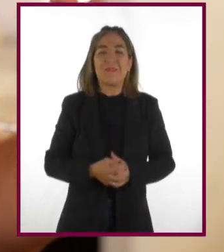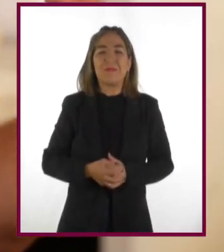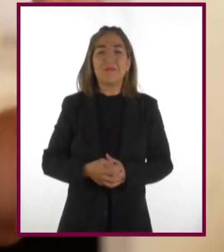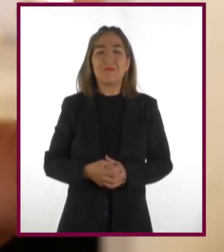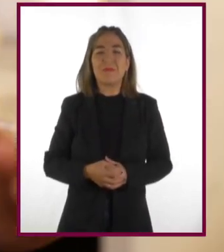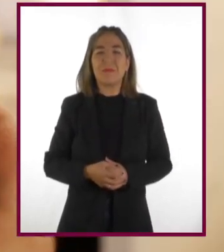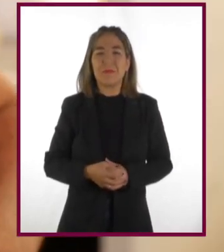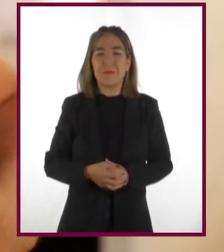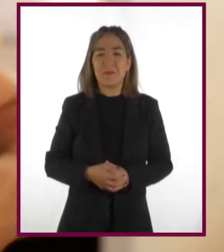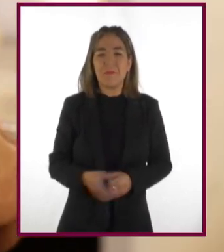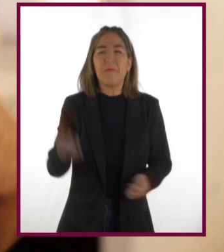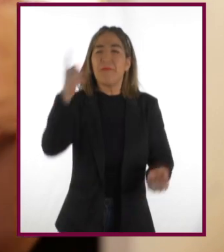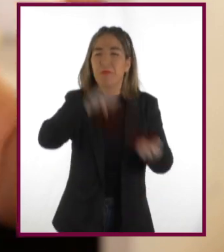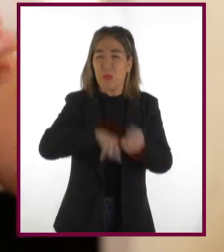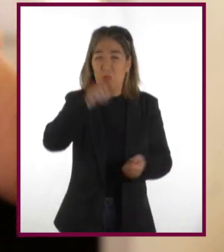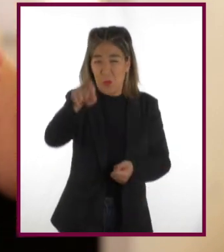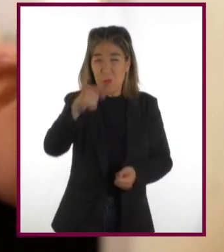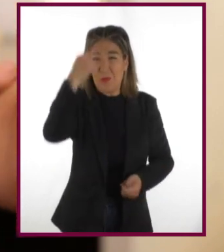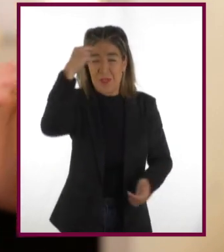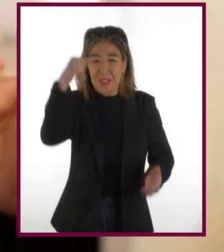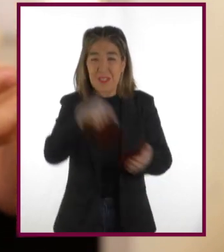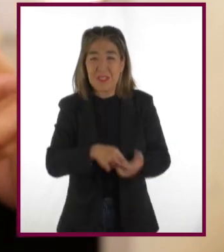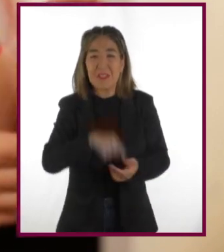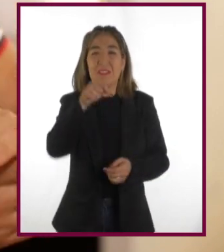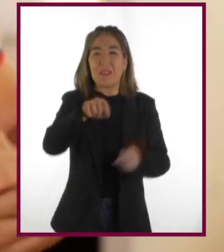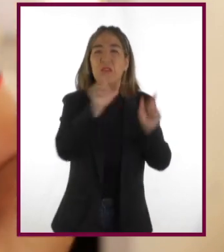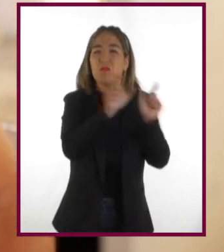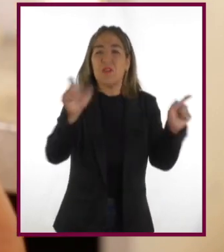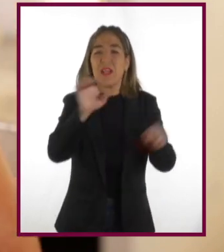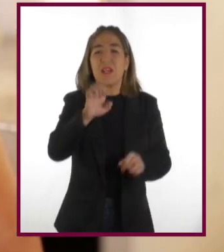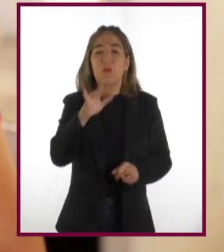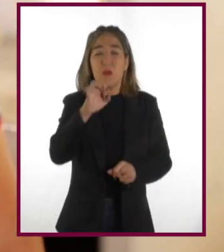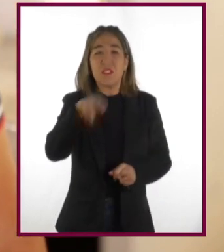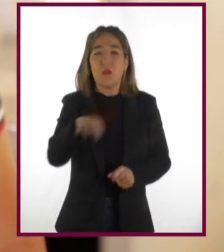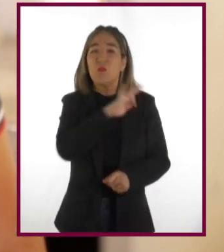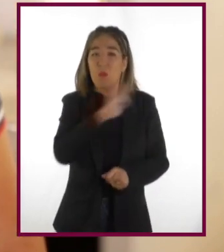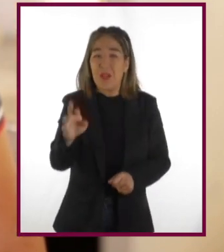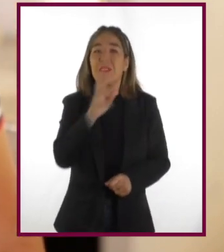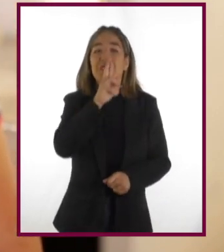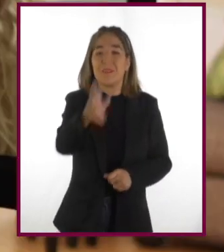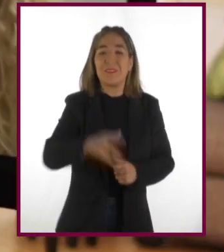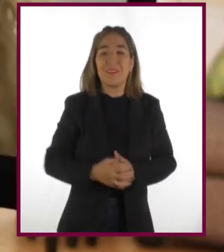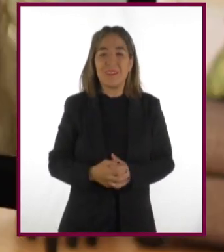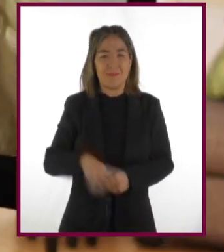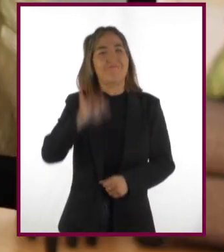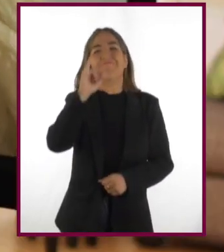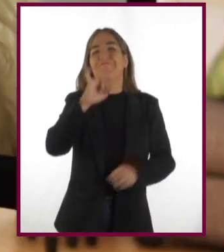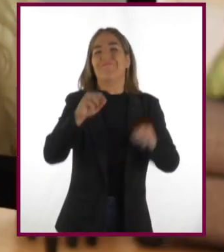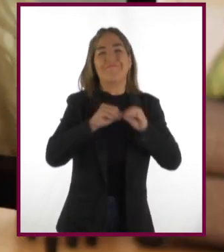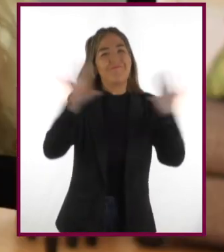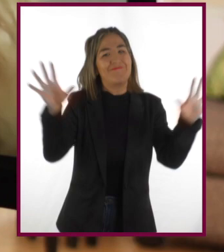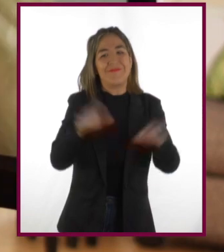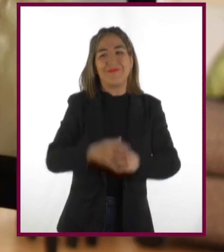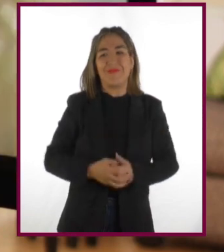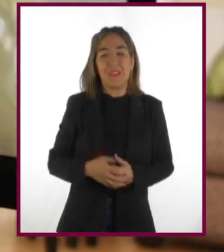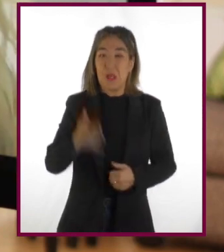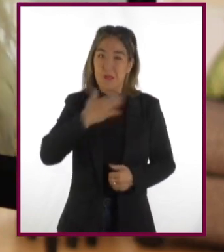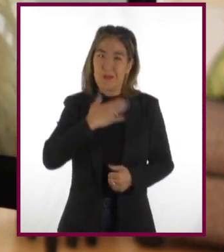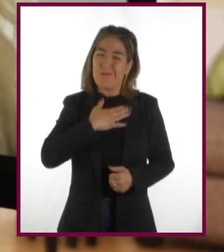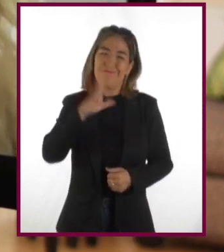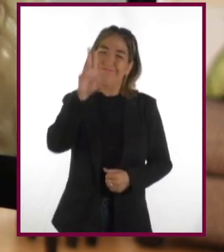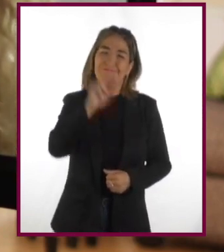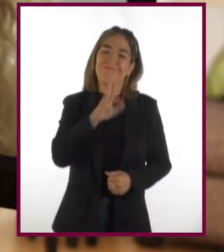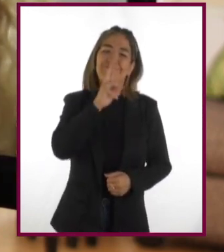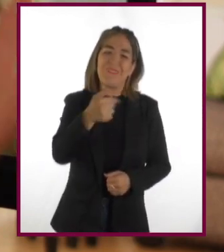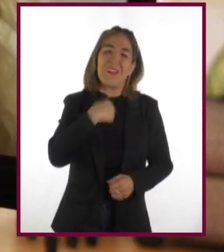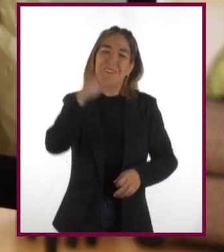capciosa, yo creo. ¿Tú crees que en algún momento las ecuaciones de Navier-Stokes sean resueltas? Por supuesto, seguramente no lo haré